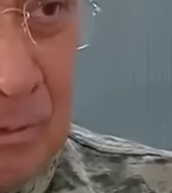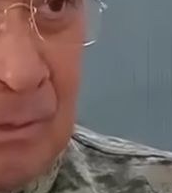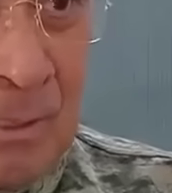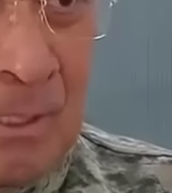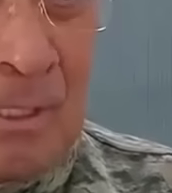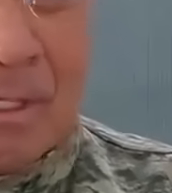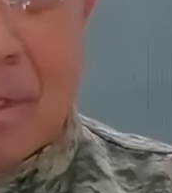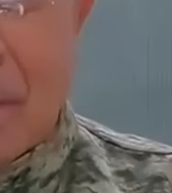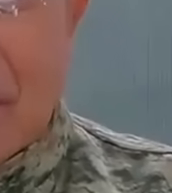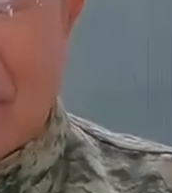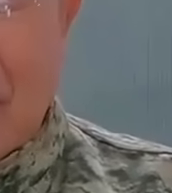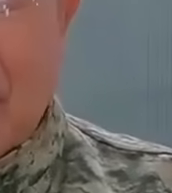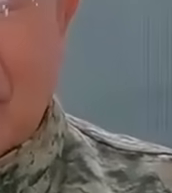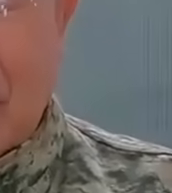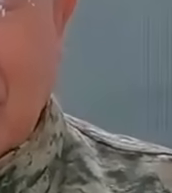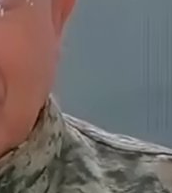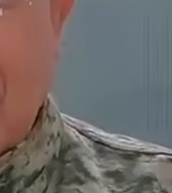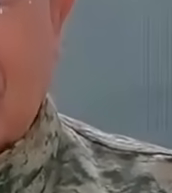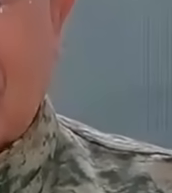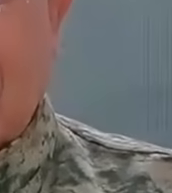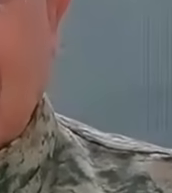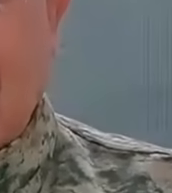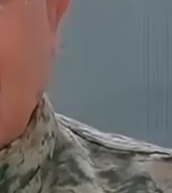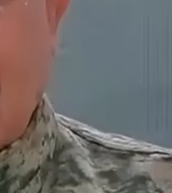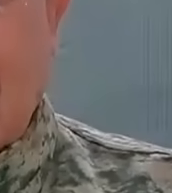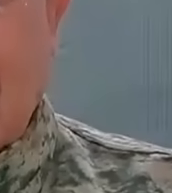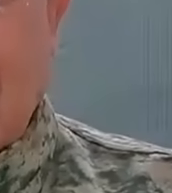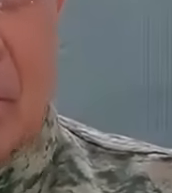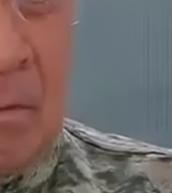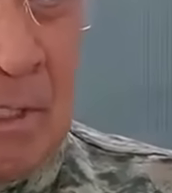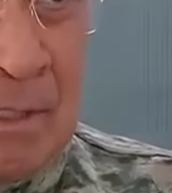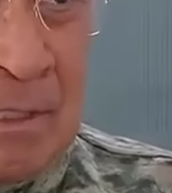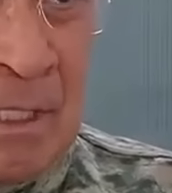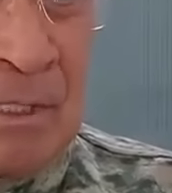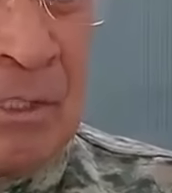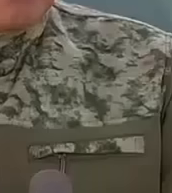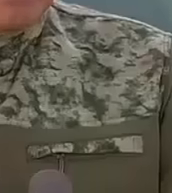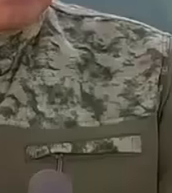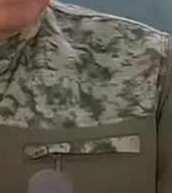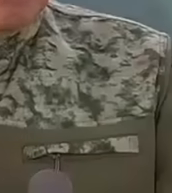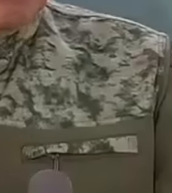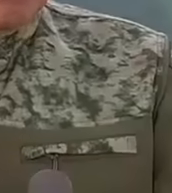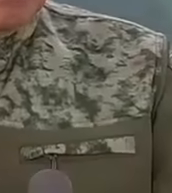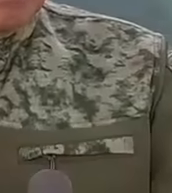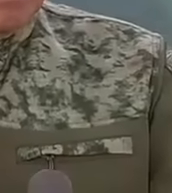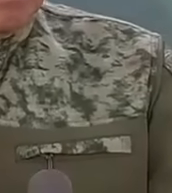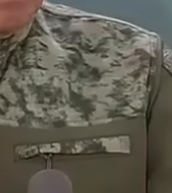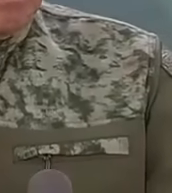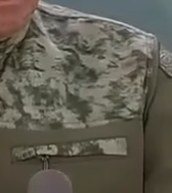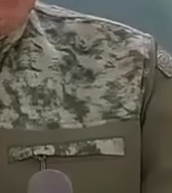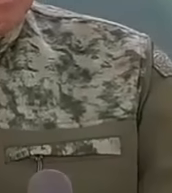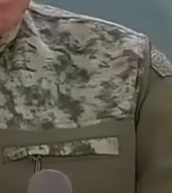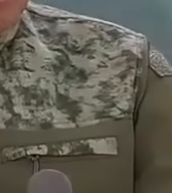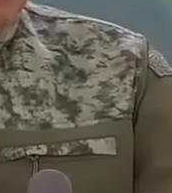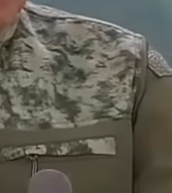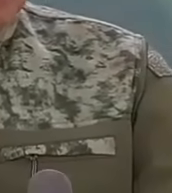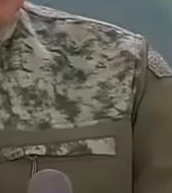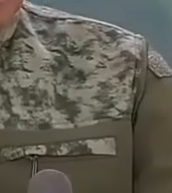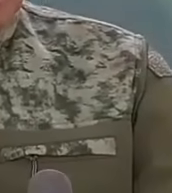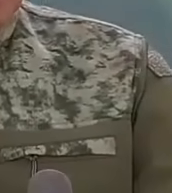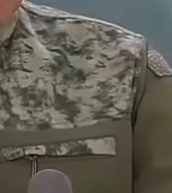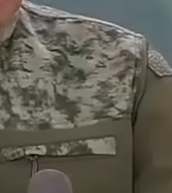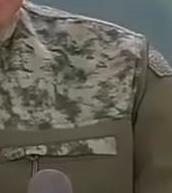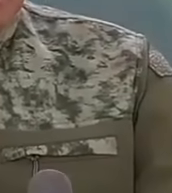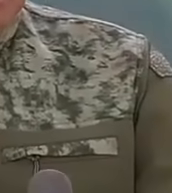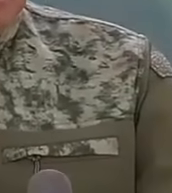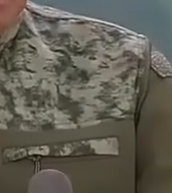antes de ser capturado. Lo señaló como el coordinador en las agresiones a las fuerzas de seguridad durante el operativo para capturar a Ovidio Guzmán en Culiacán el